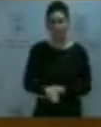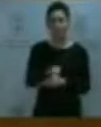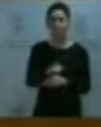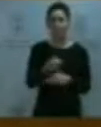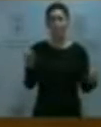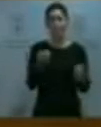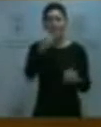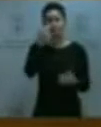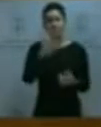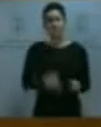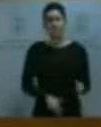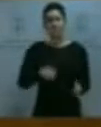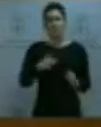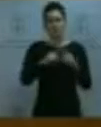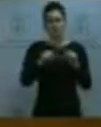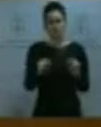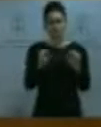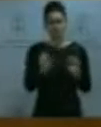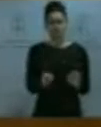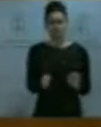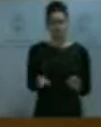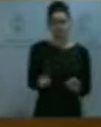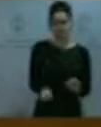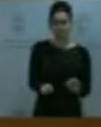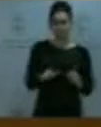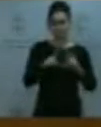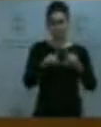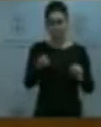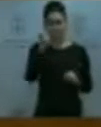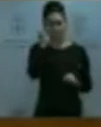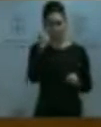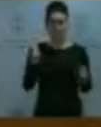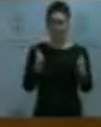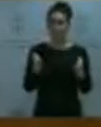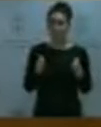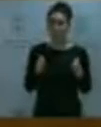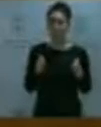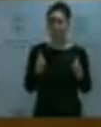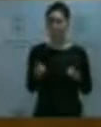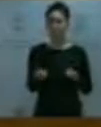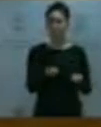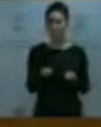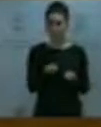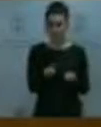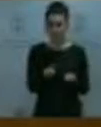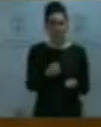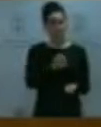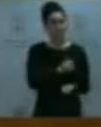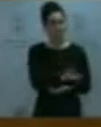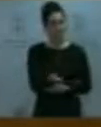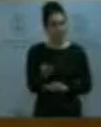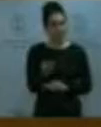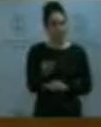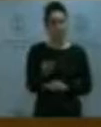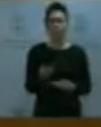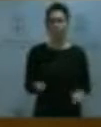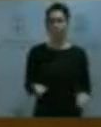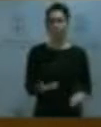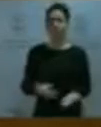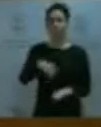los asturianos. Y la combinación, señorías, de centrales nucleares, de